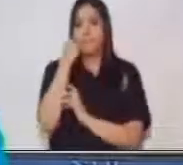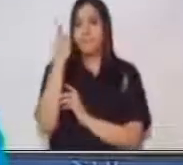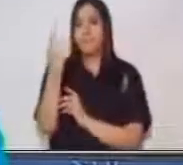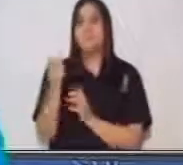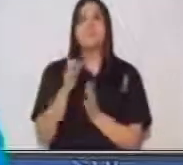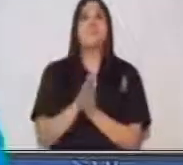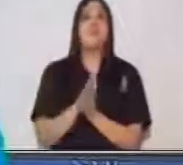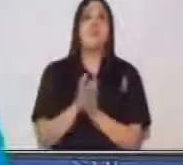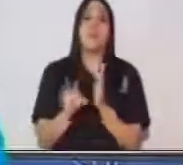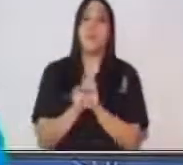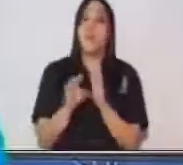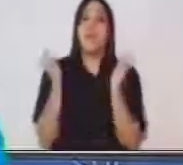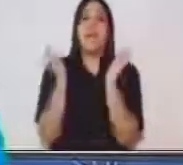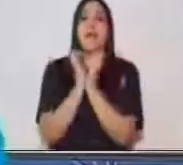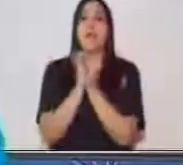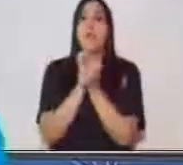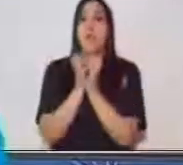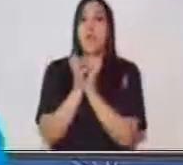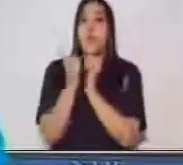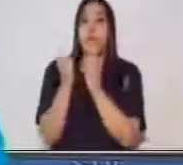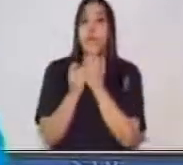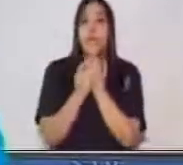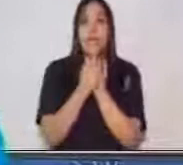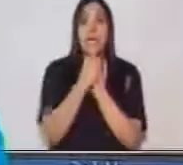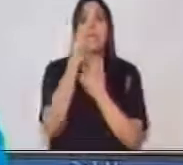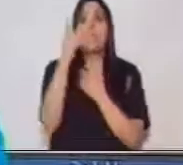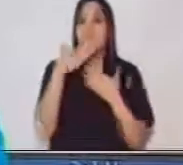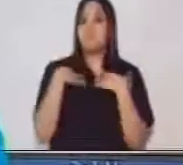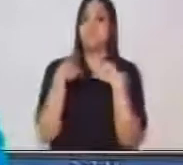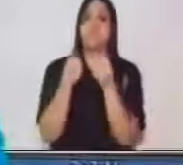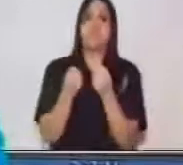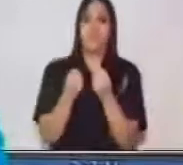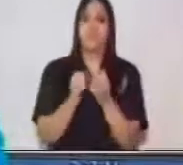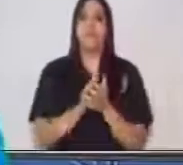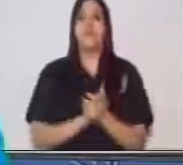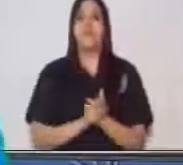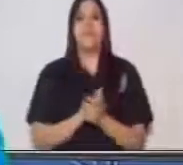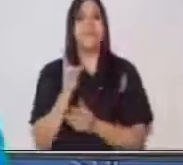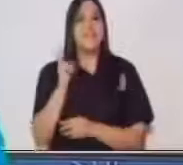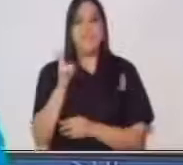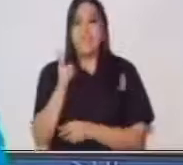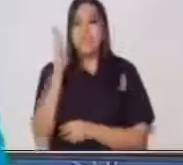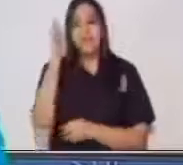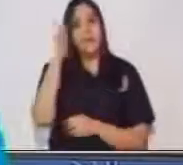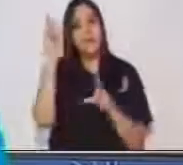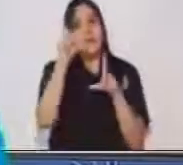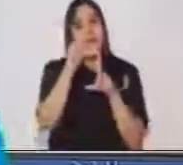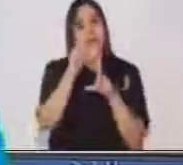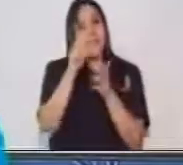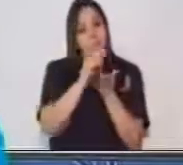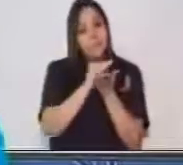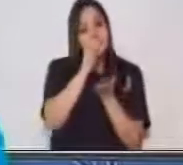el brócoli es saludable. Muy bien, mayúscula,